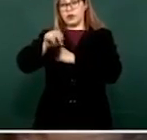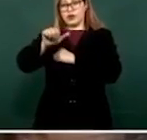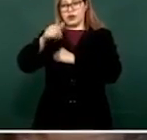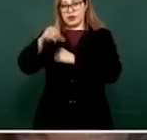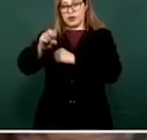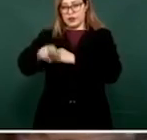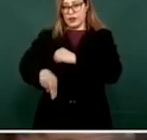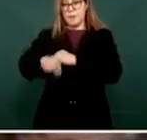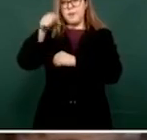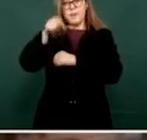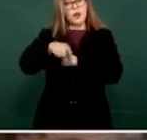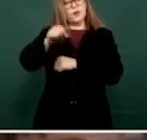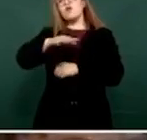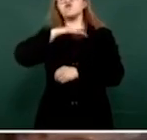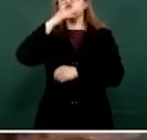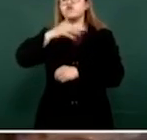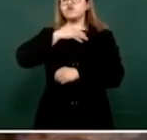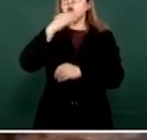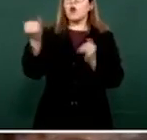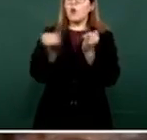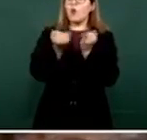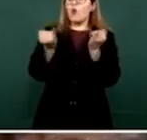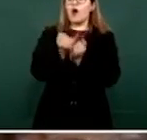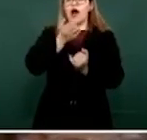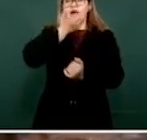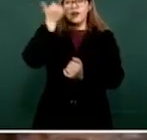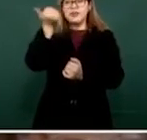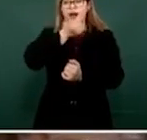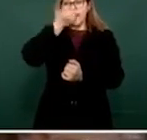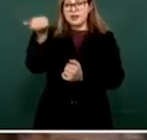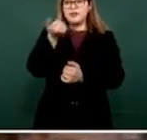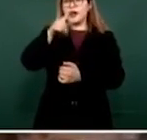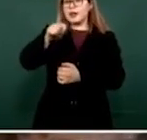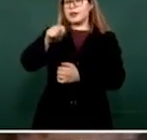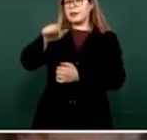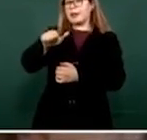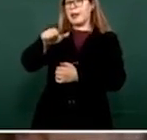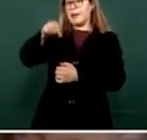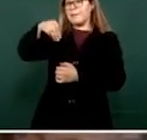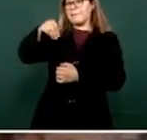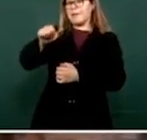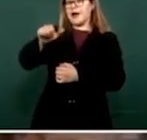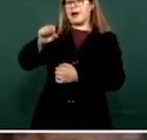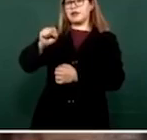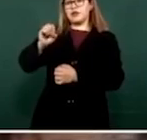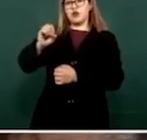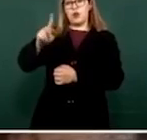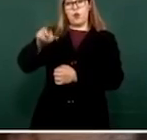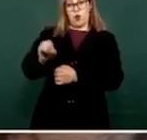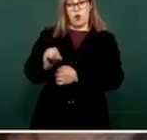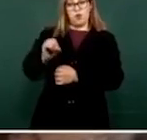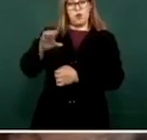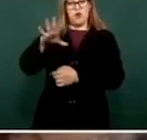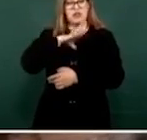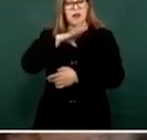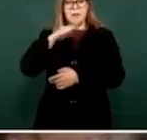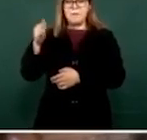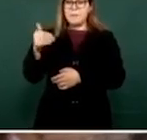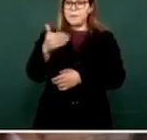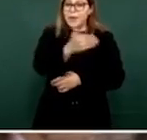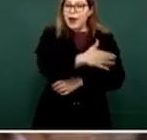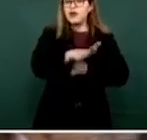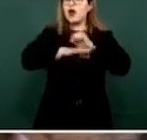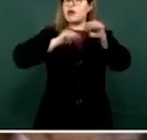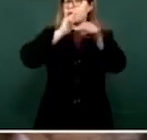contaminado constantemente, los ingenios han contaminado, por ejemplo, el de Tamaque, en Tamasopo, que hubo muchísimos peces, mucha fauna